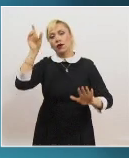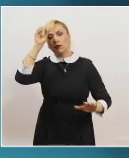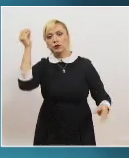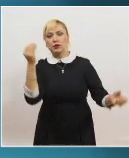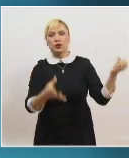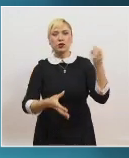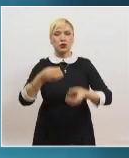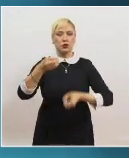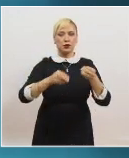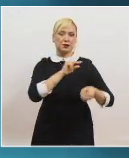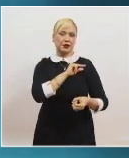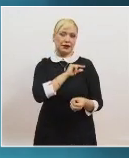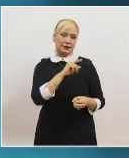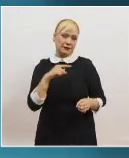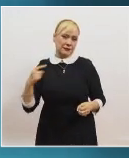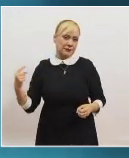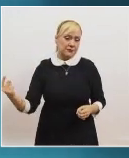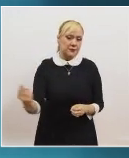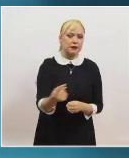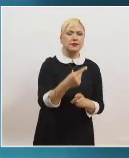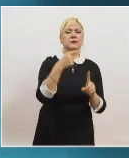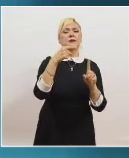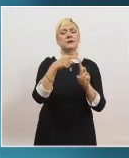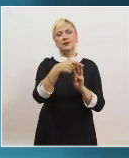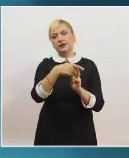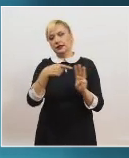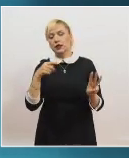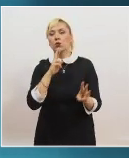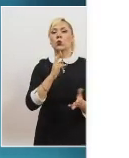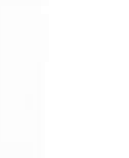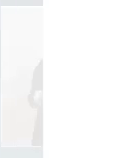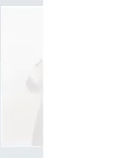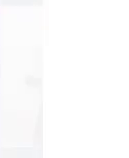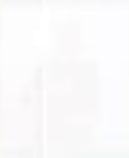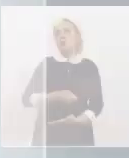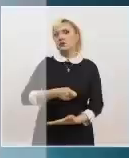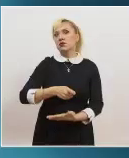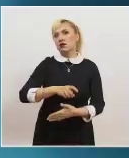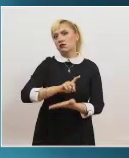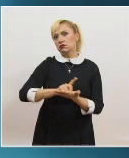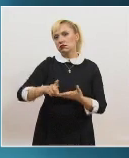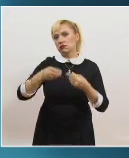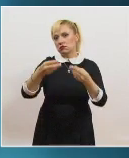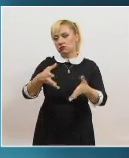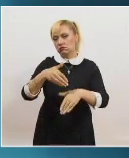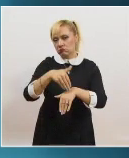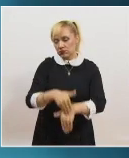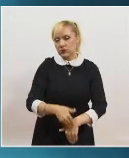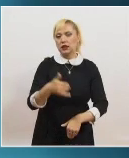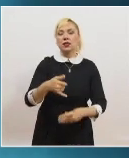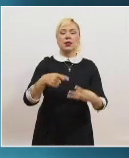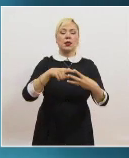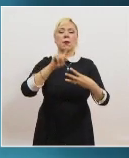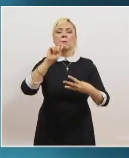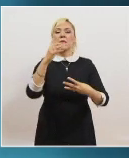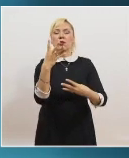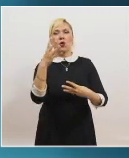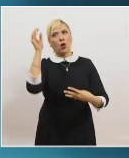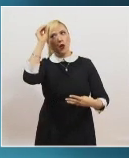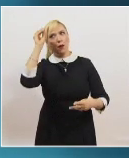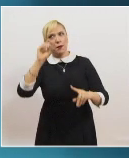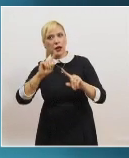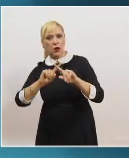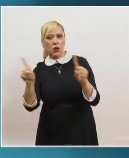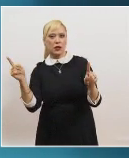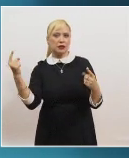tribunales colegiados de circuito. De ellos, 3 son jurisprudencias y 24 tesis aisladas. Son criterios